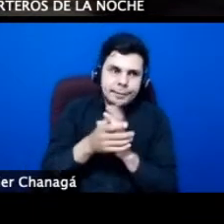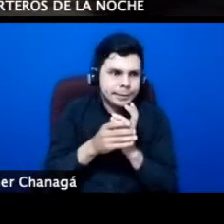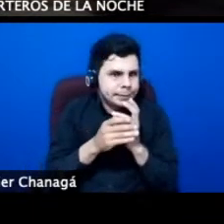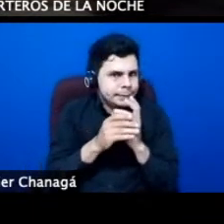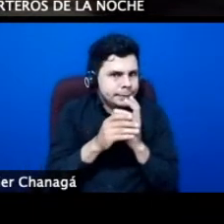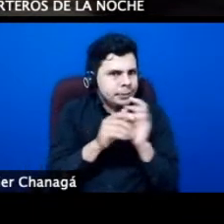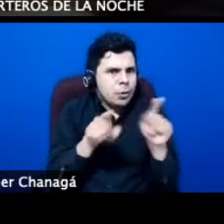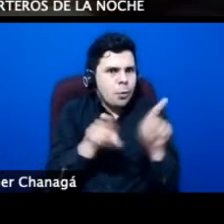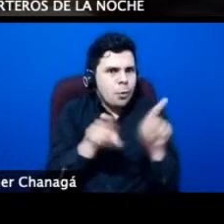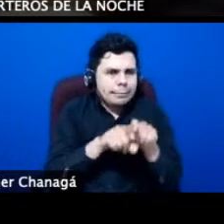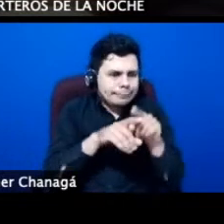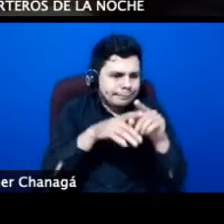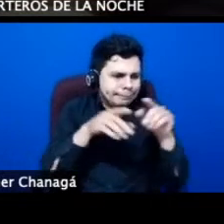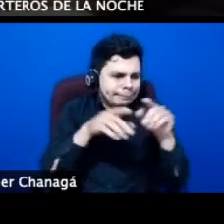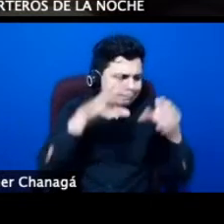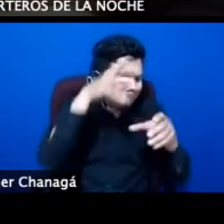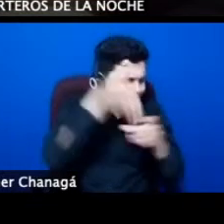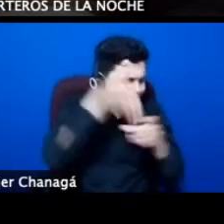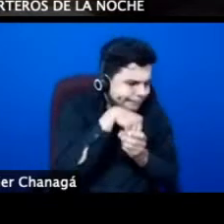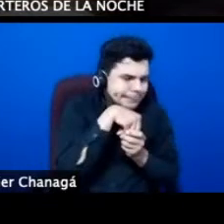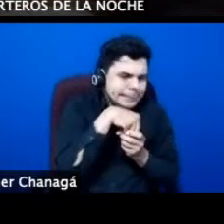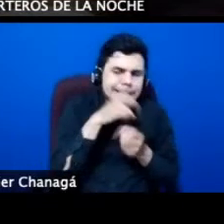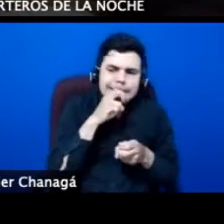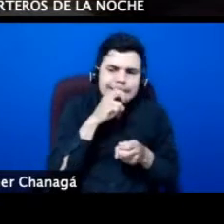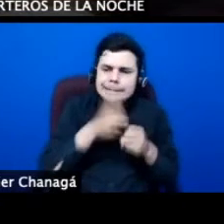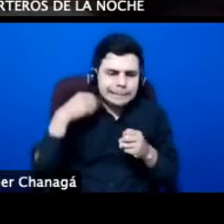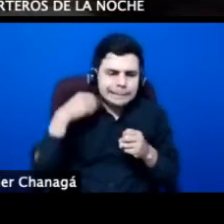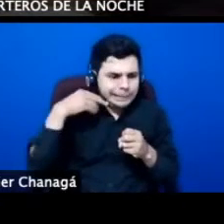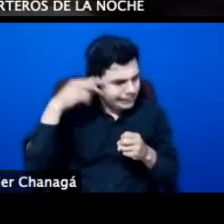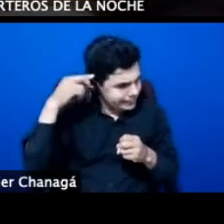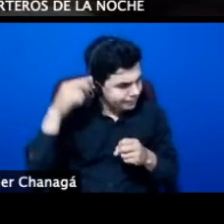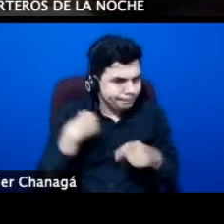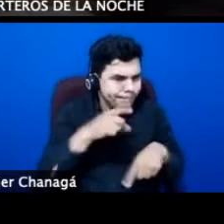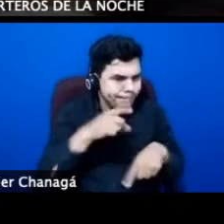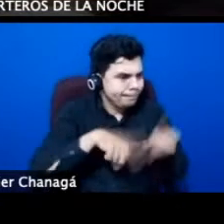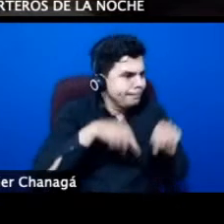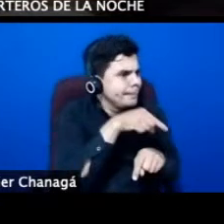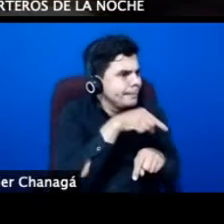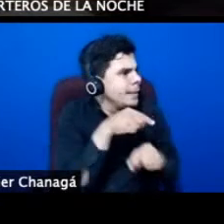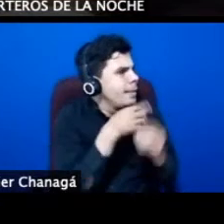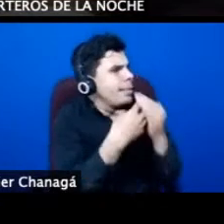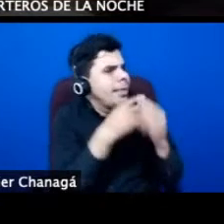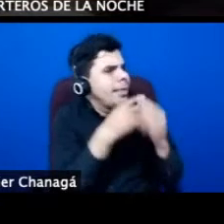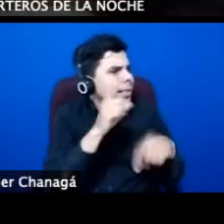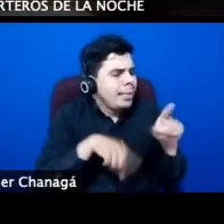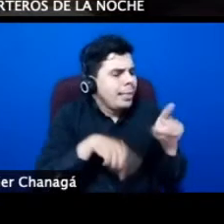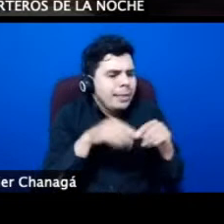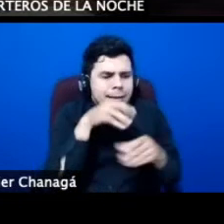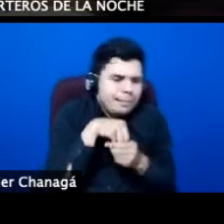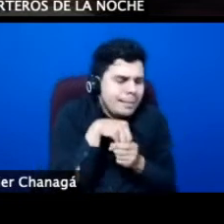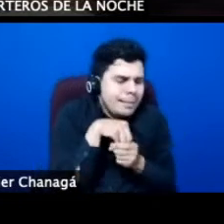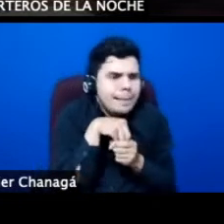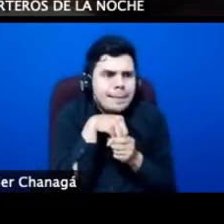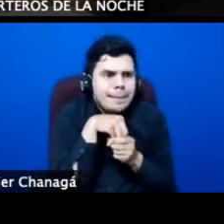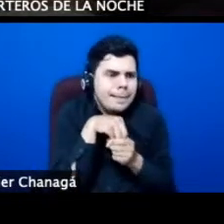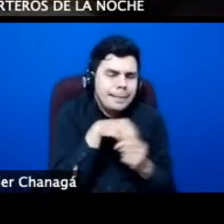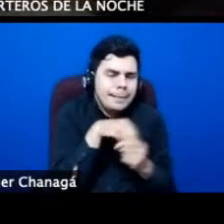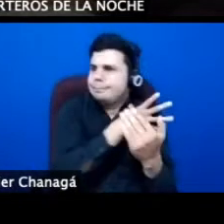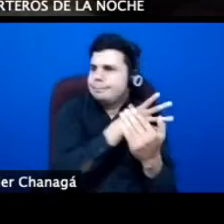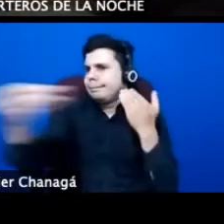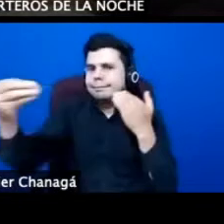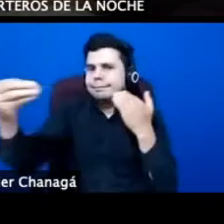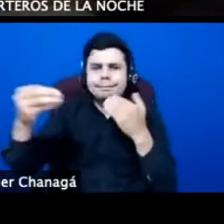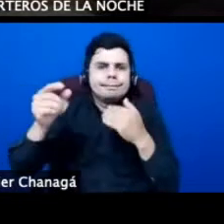este municipio hacia mi municipio de origen y buscar un poco tal vez ese regocijo familiar que podía encontrar